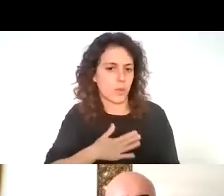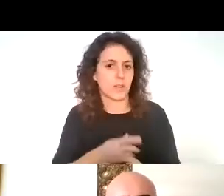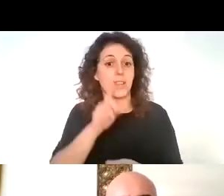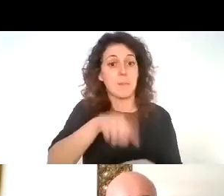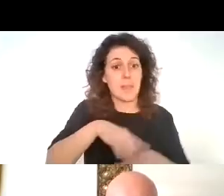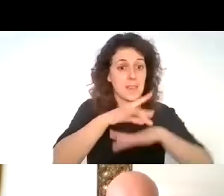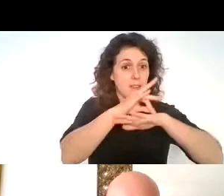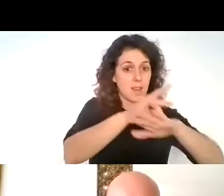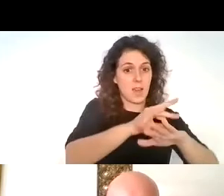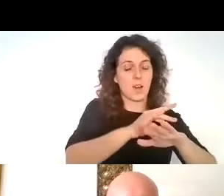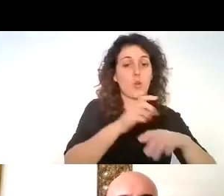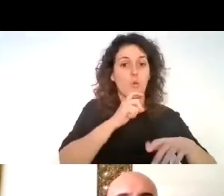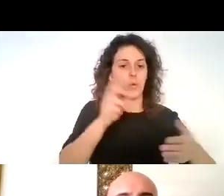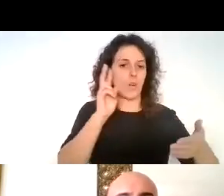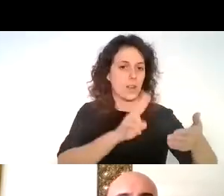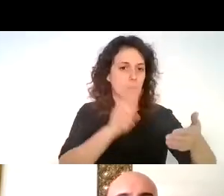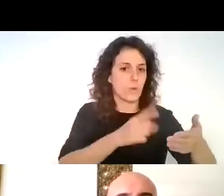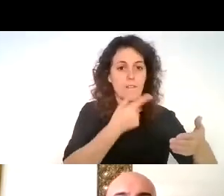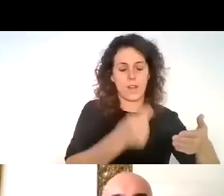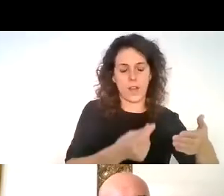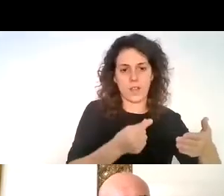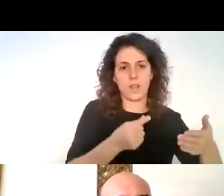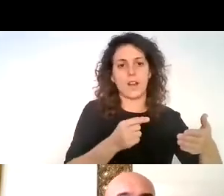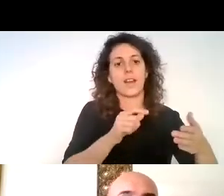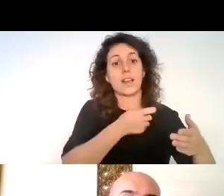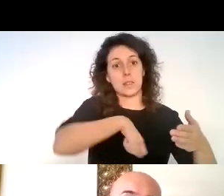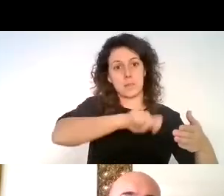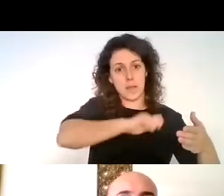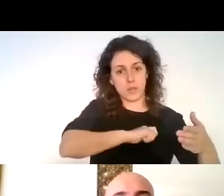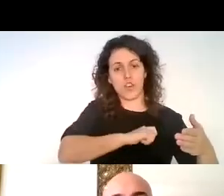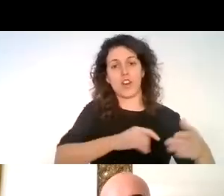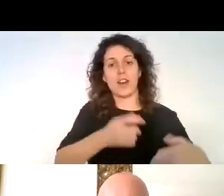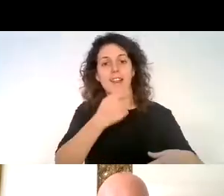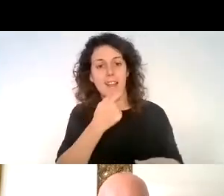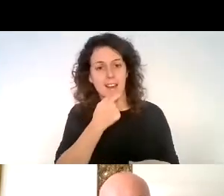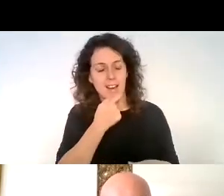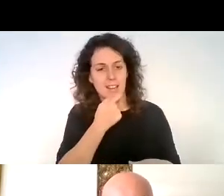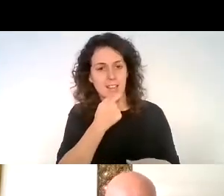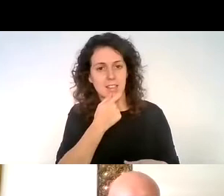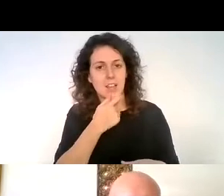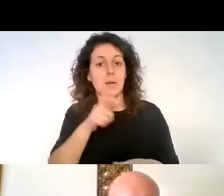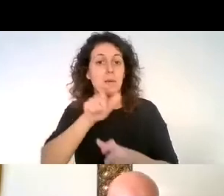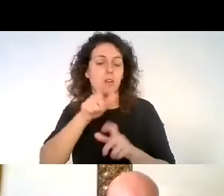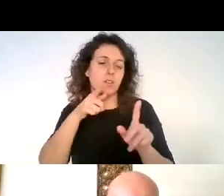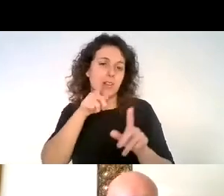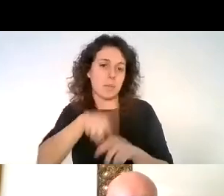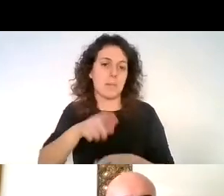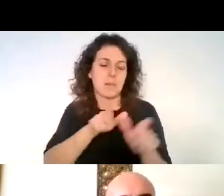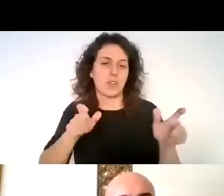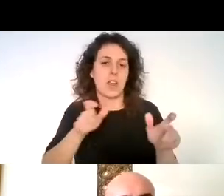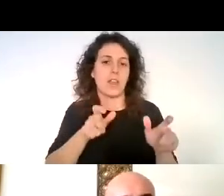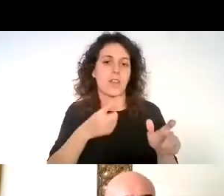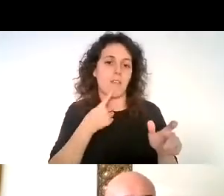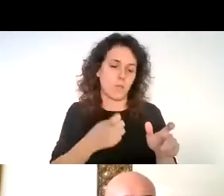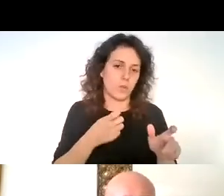con formato lectura fácil, tanto en español como en inglés, para las personas con dificultades en estos